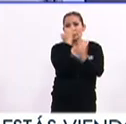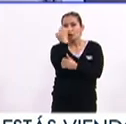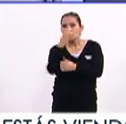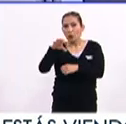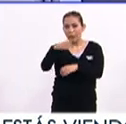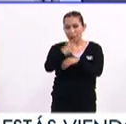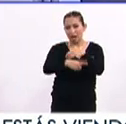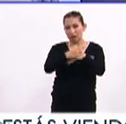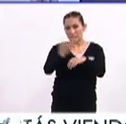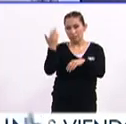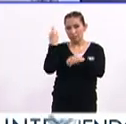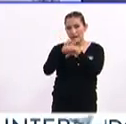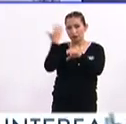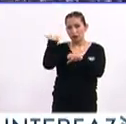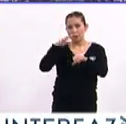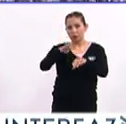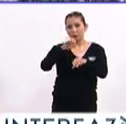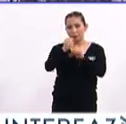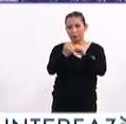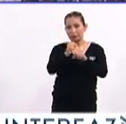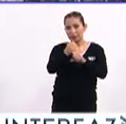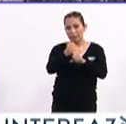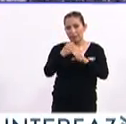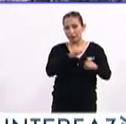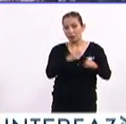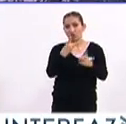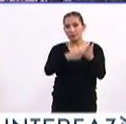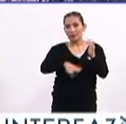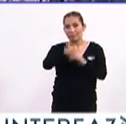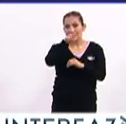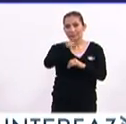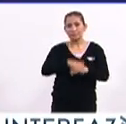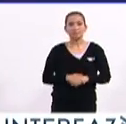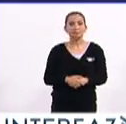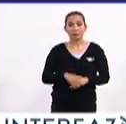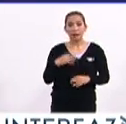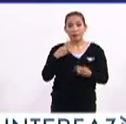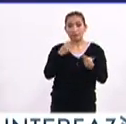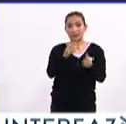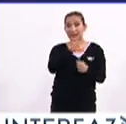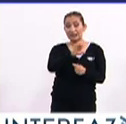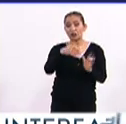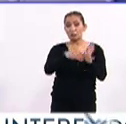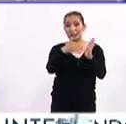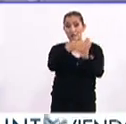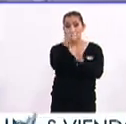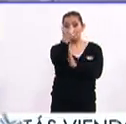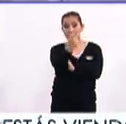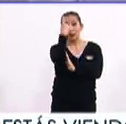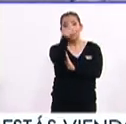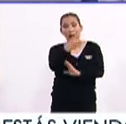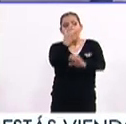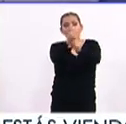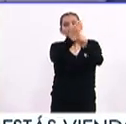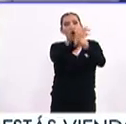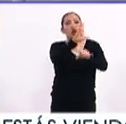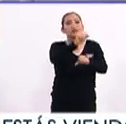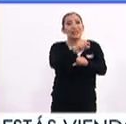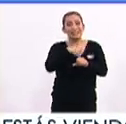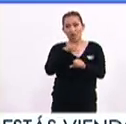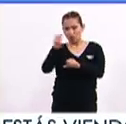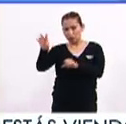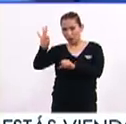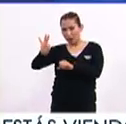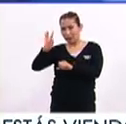planteles dañados por el sismo del 19 de septiembre de 2017. Se invertirán 500 millones de pesos para reparar 80 de